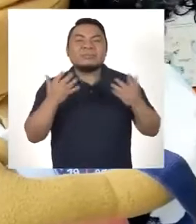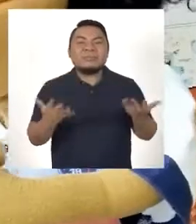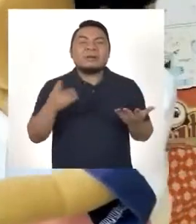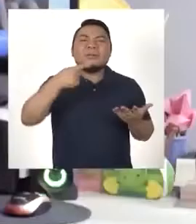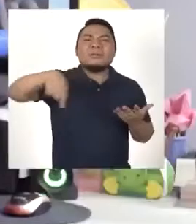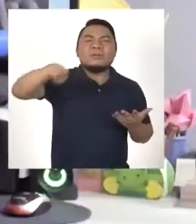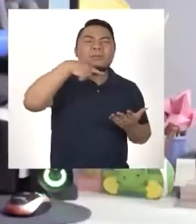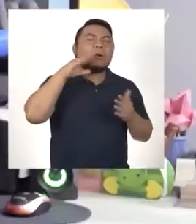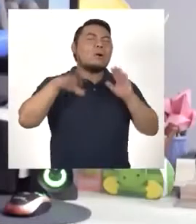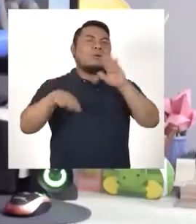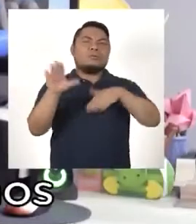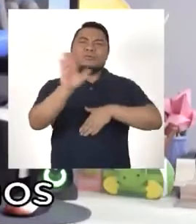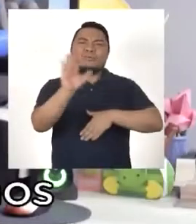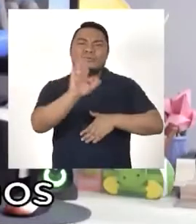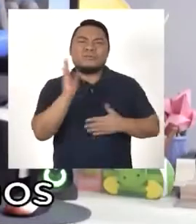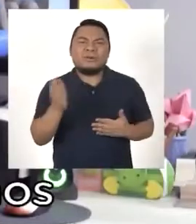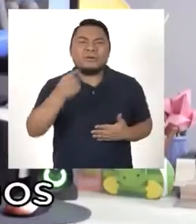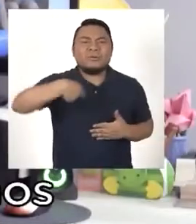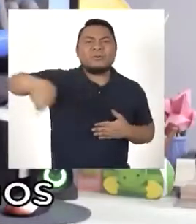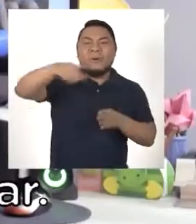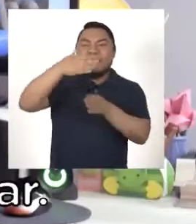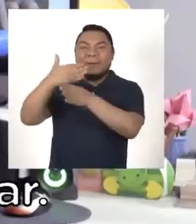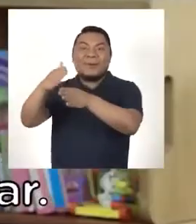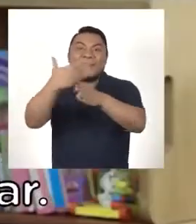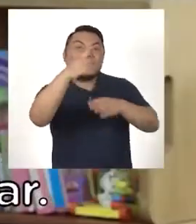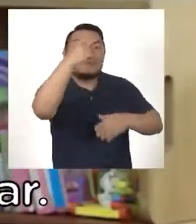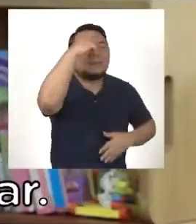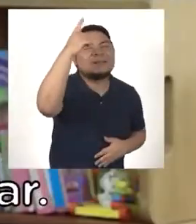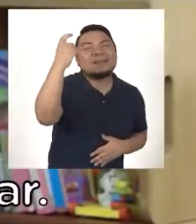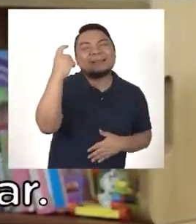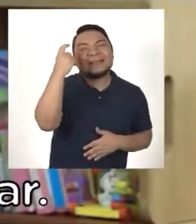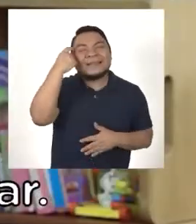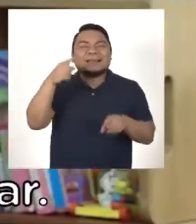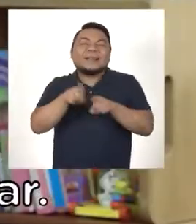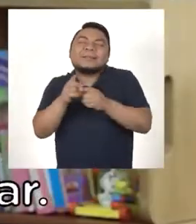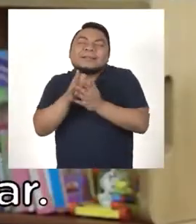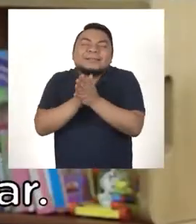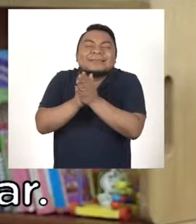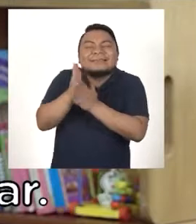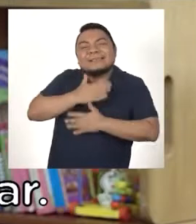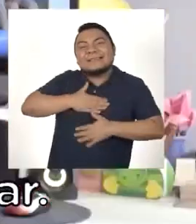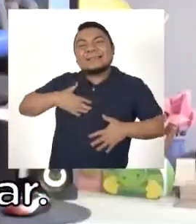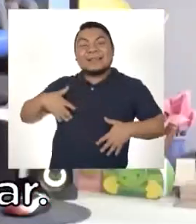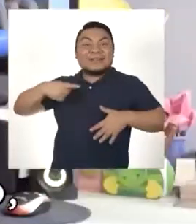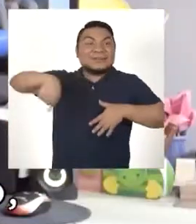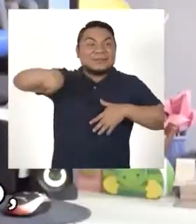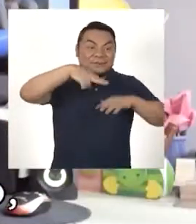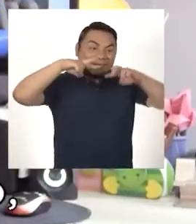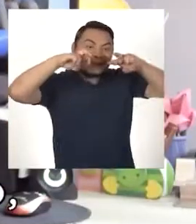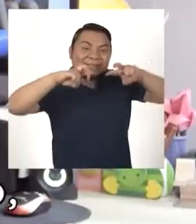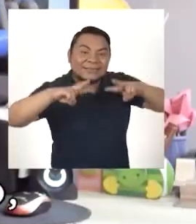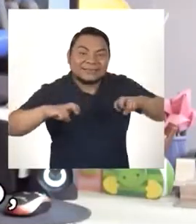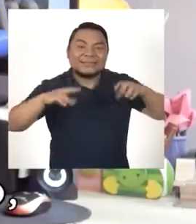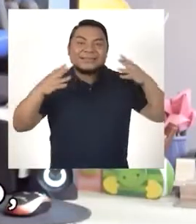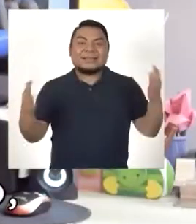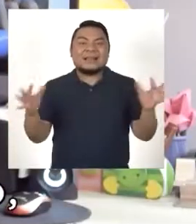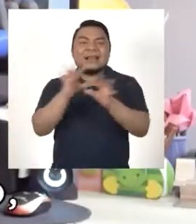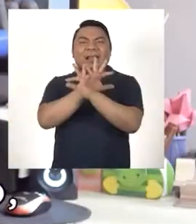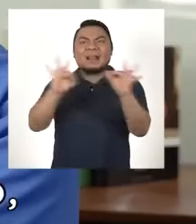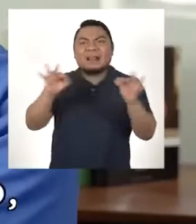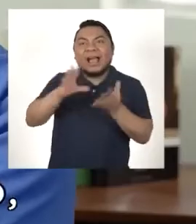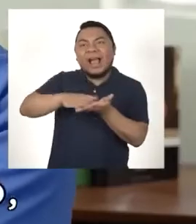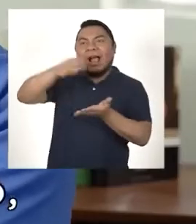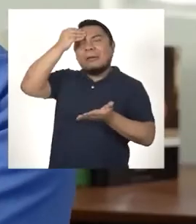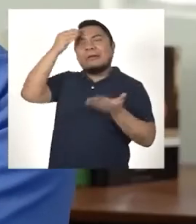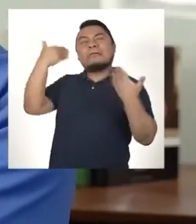puede negar. Compartamos los sueños y las ganas por explorar. Nadie nace